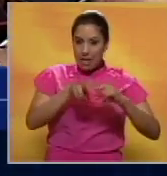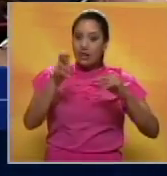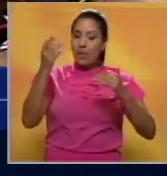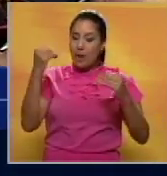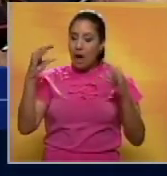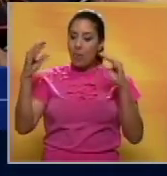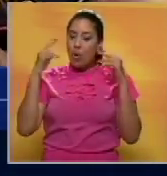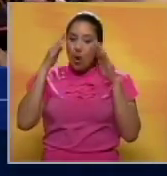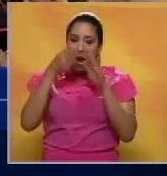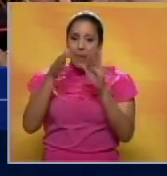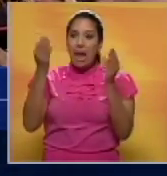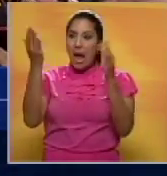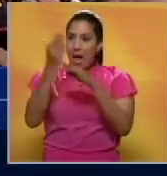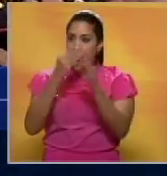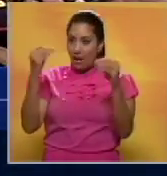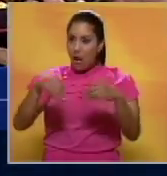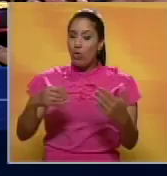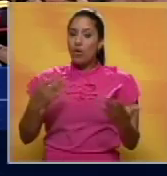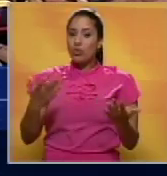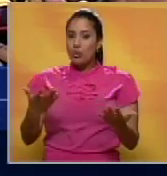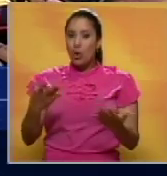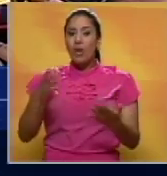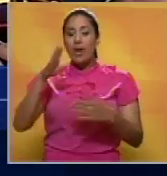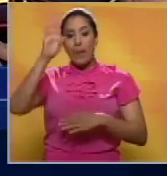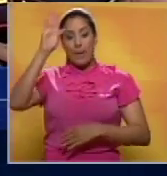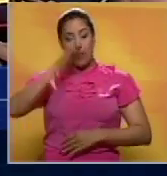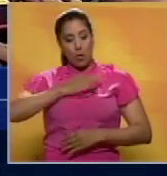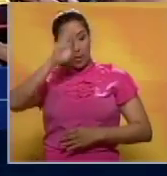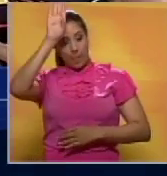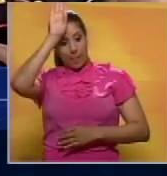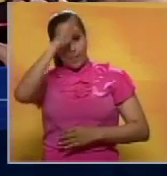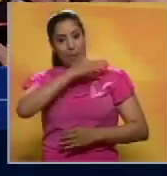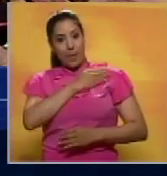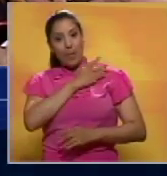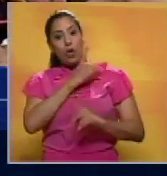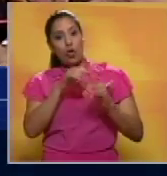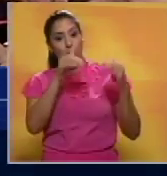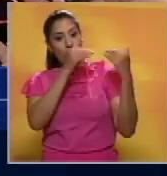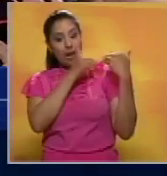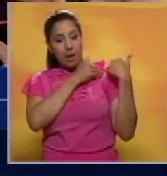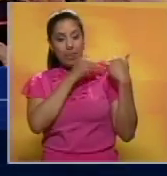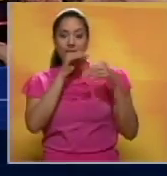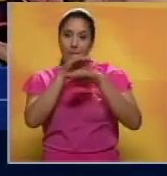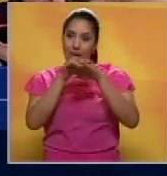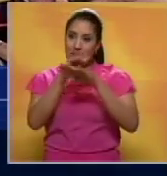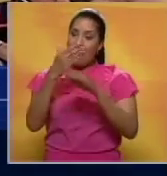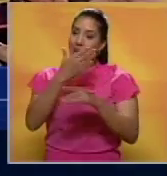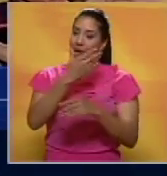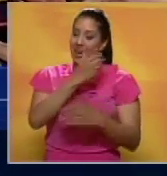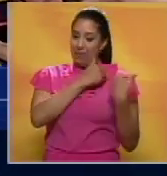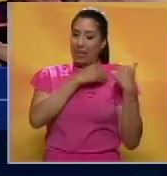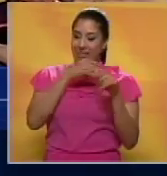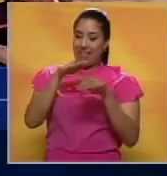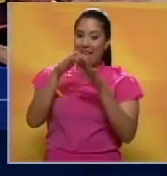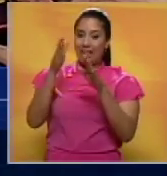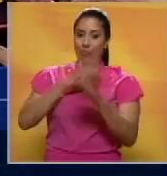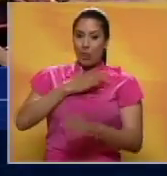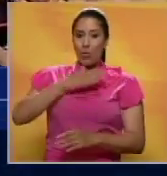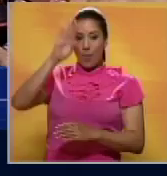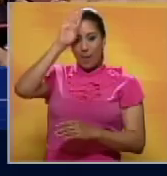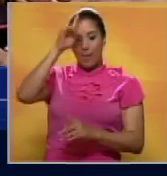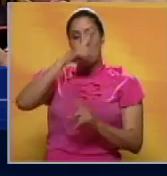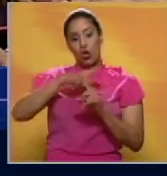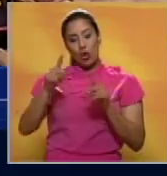la hoja de ruta que acordamos con su santidad Juan Pablo II, con el representante, del Papa Francisco y con